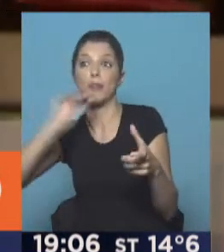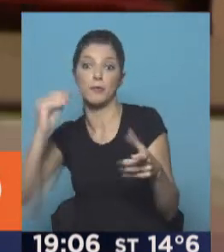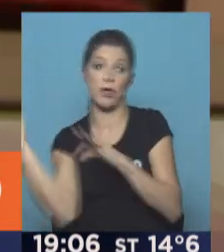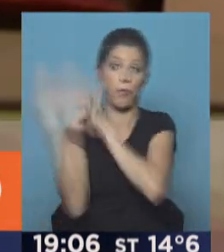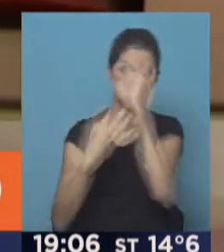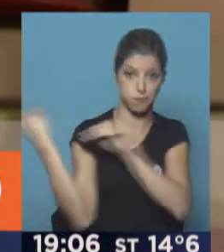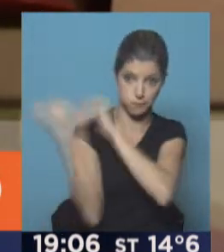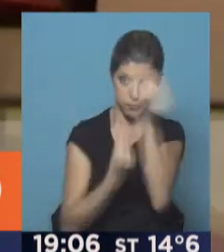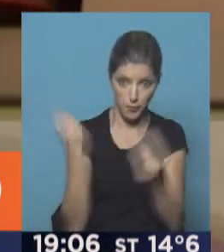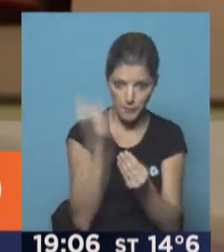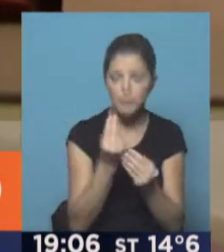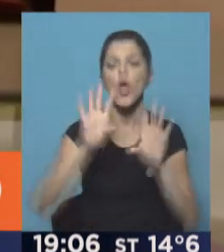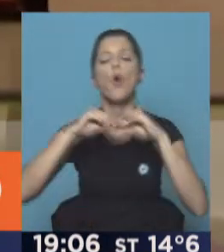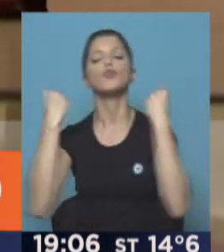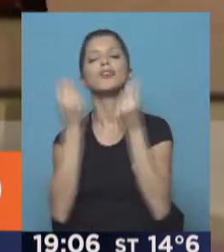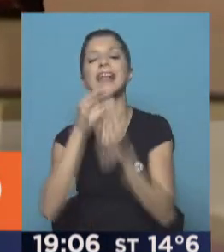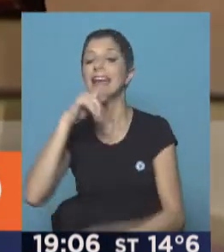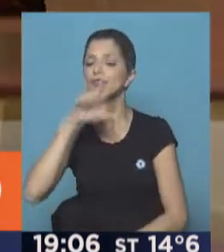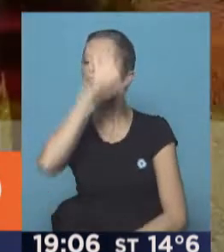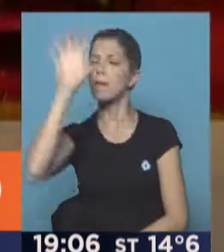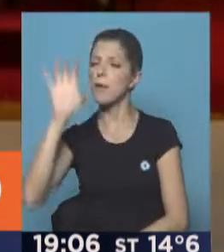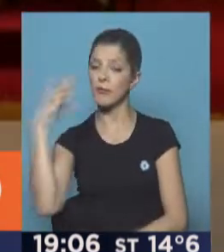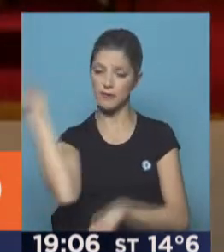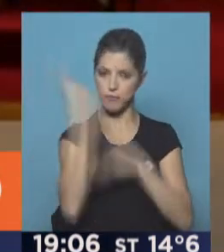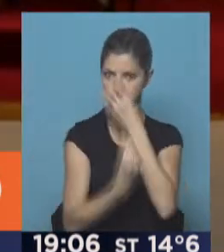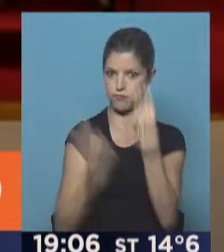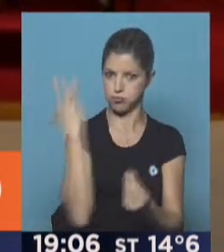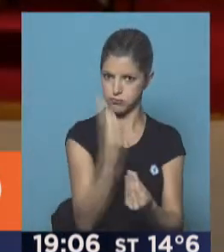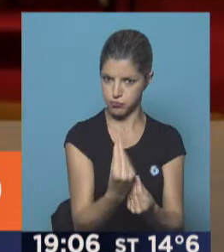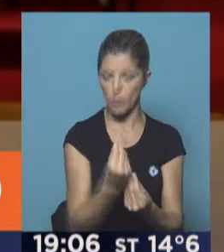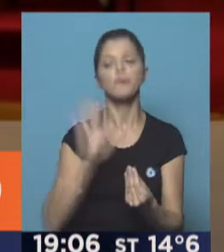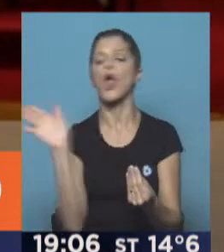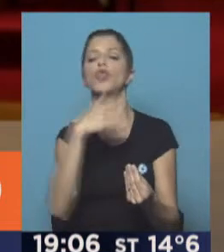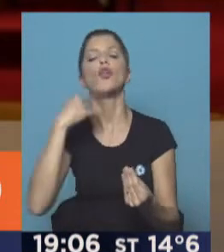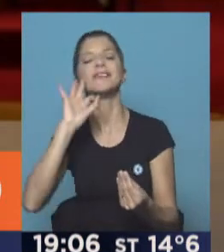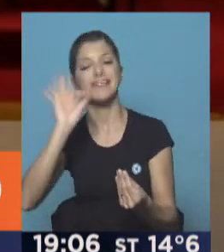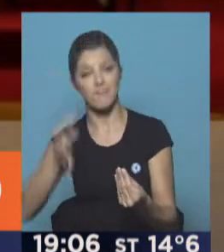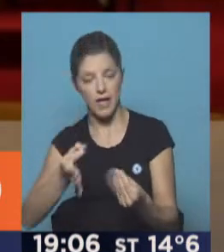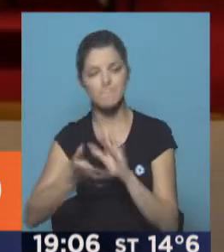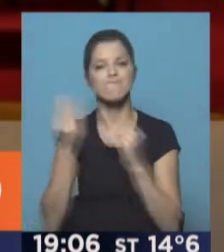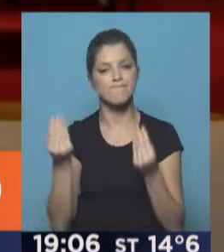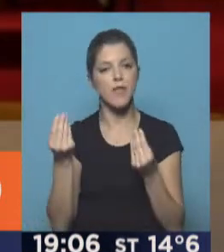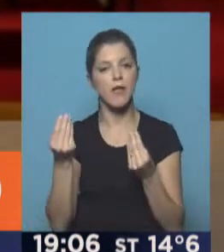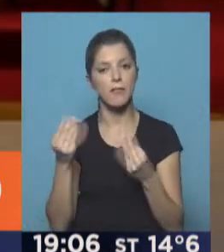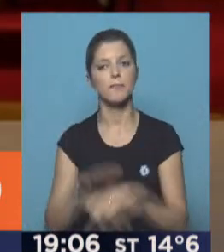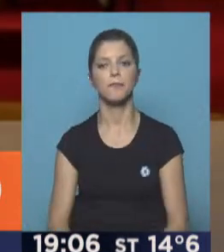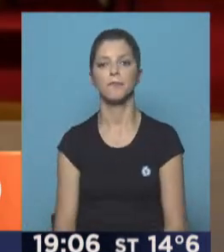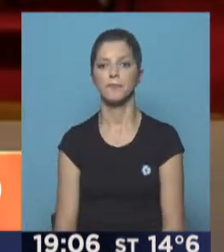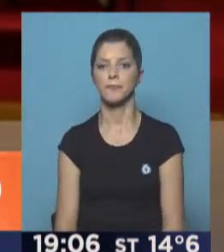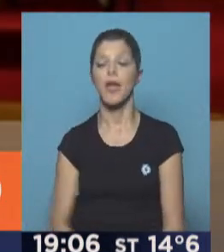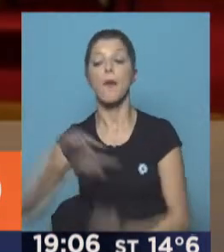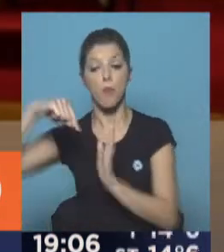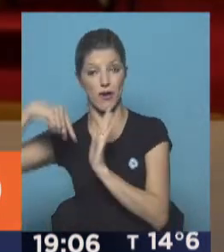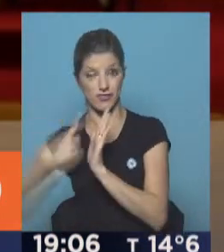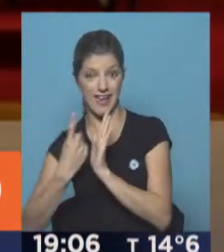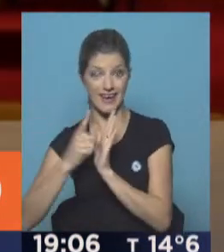14 provincias enviaron sus representantes a este congreso. Sabemos que había un conflicto entre las autoridades en Buenos